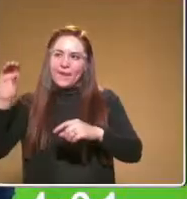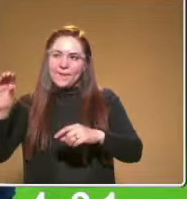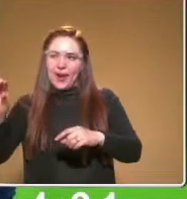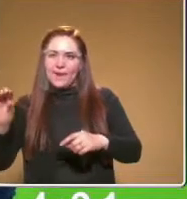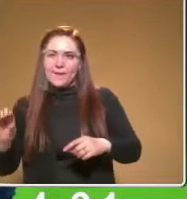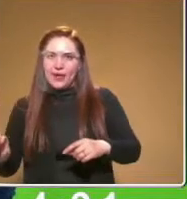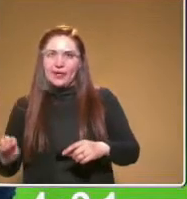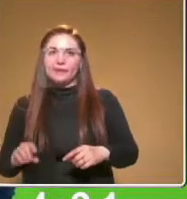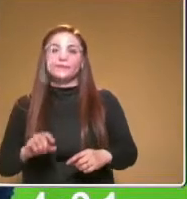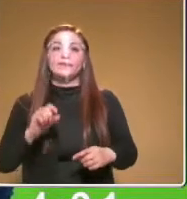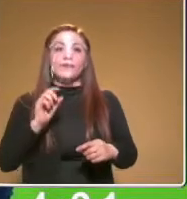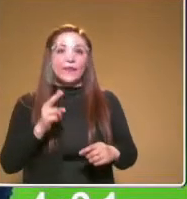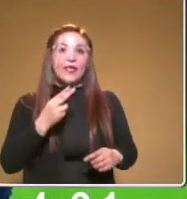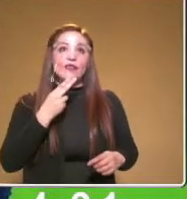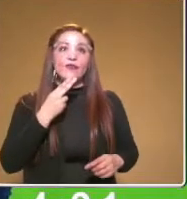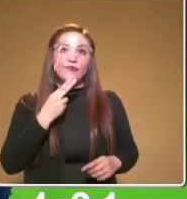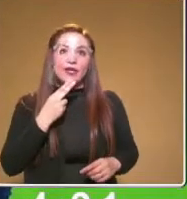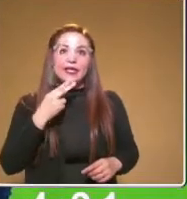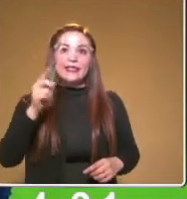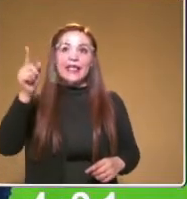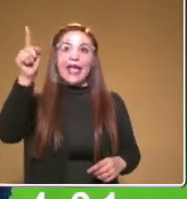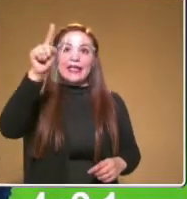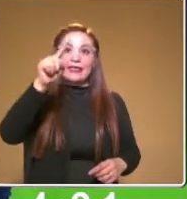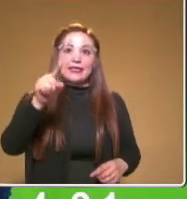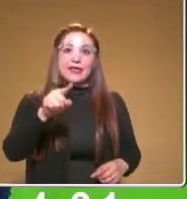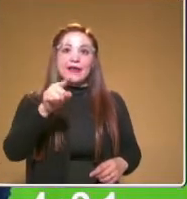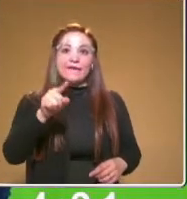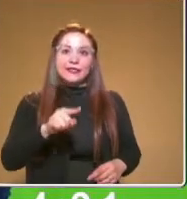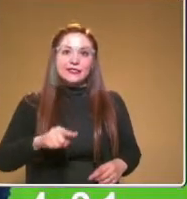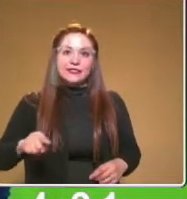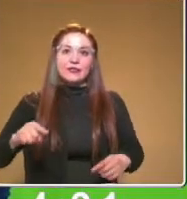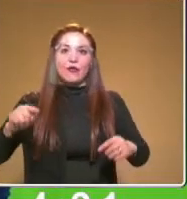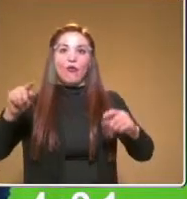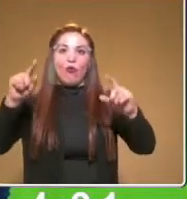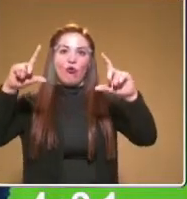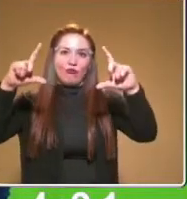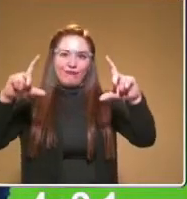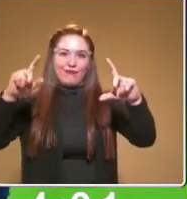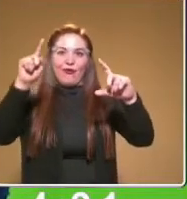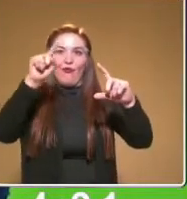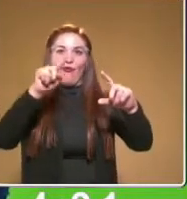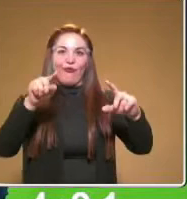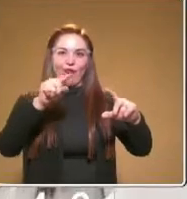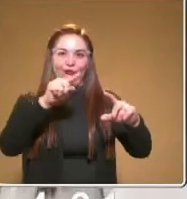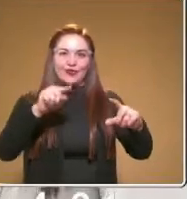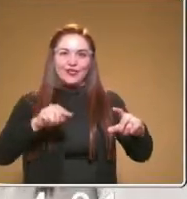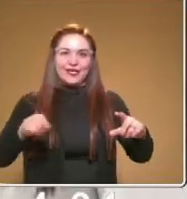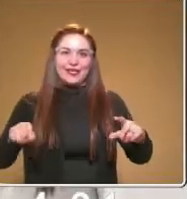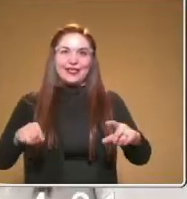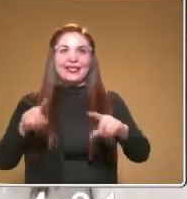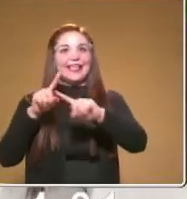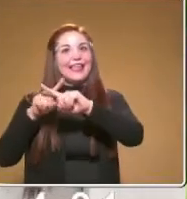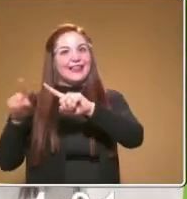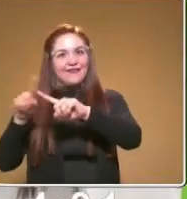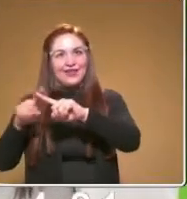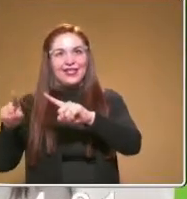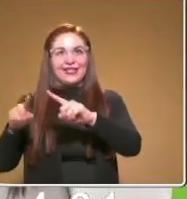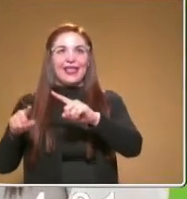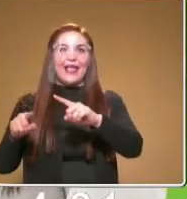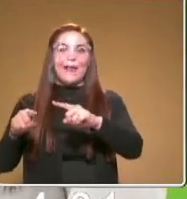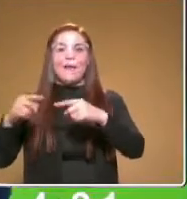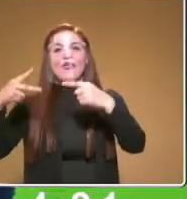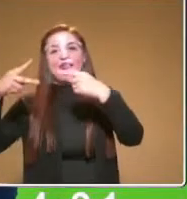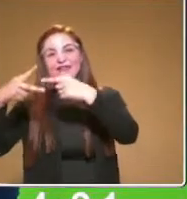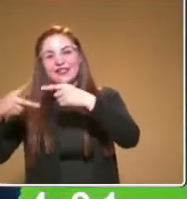o corchetes, a diferencia del mapa que utiliza más otras figuras que son las líneas y los recuadros. Así es, en